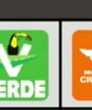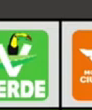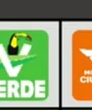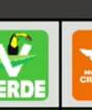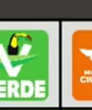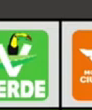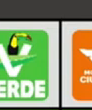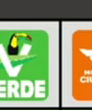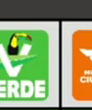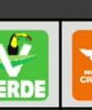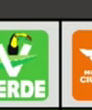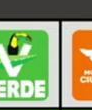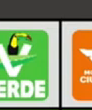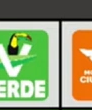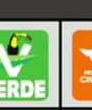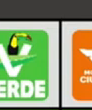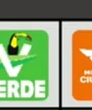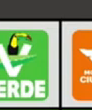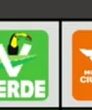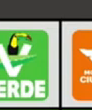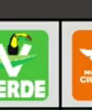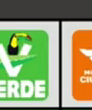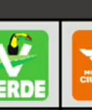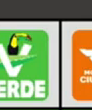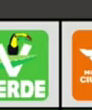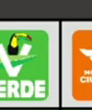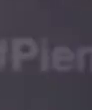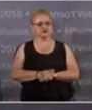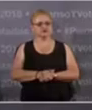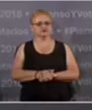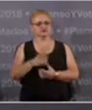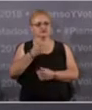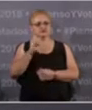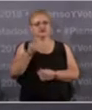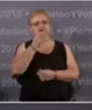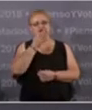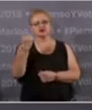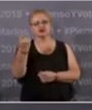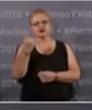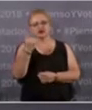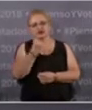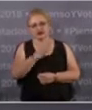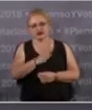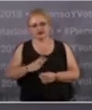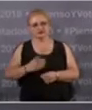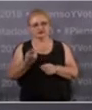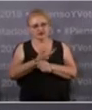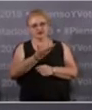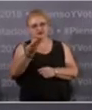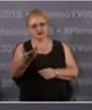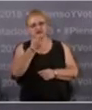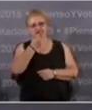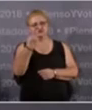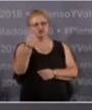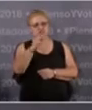con excepción de los dos candidatos que no asistieron a este debate. Es momento entonces de que los candidatos pasen y den su